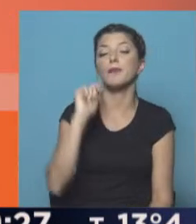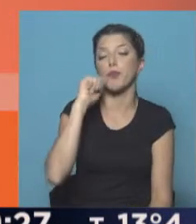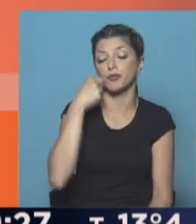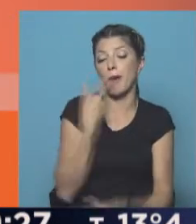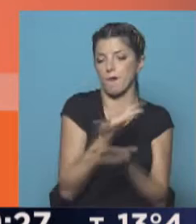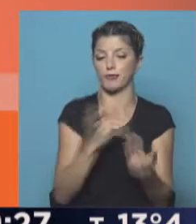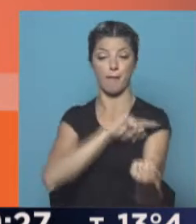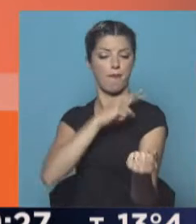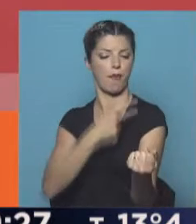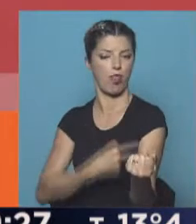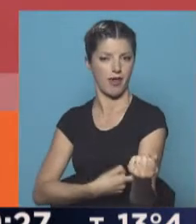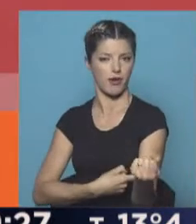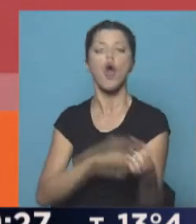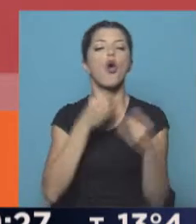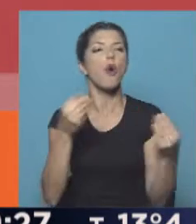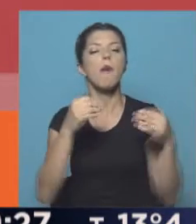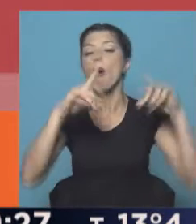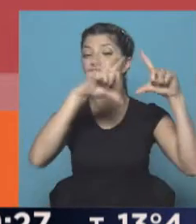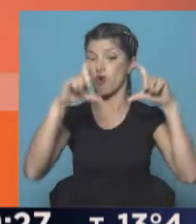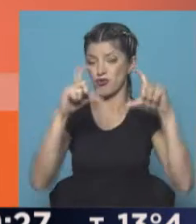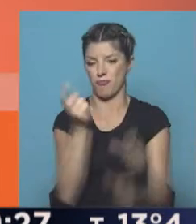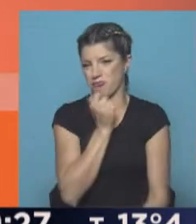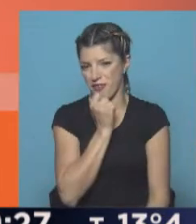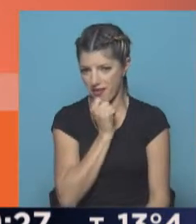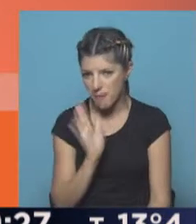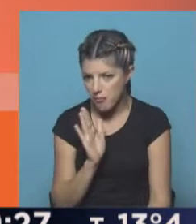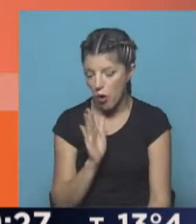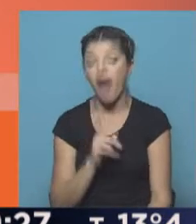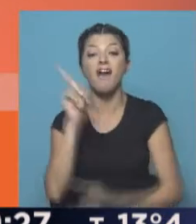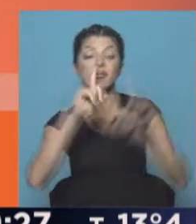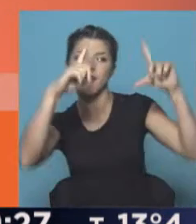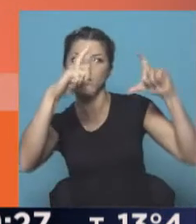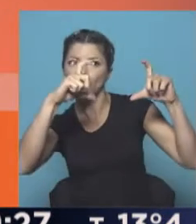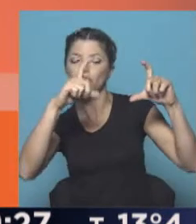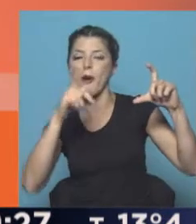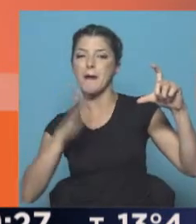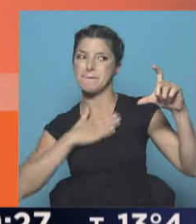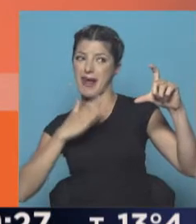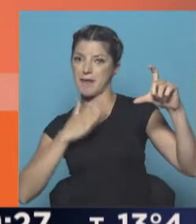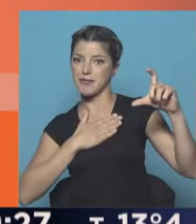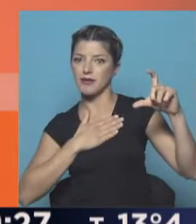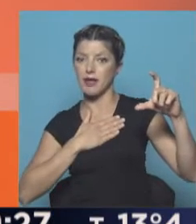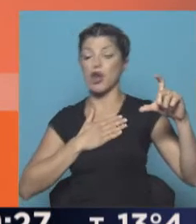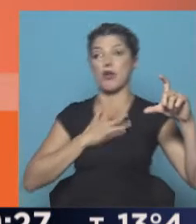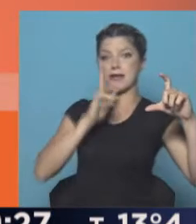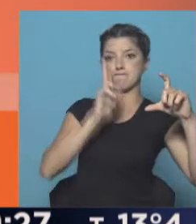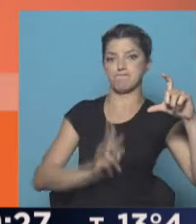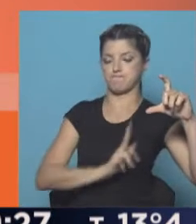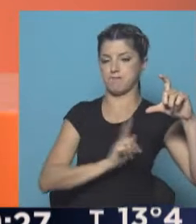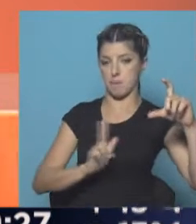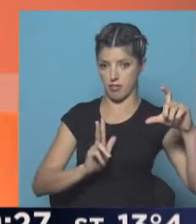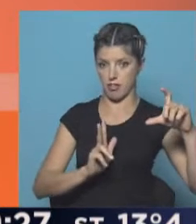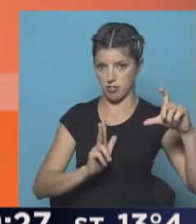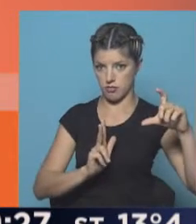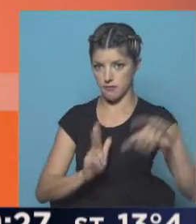poder solamente con el hecho de las fotos, ¿no? Las fotos a veces son las que yo creo que su santidad ha sido de alguna